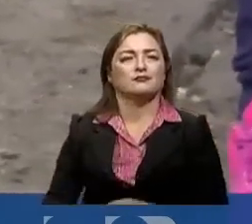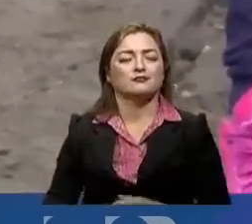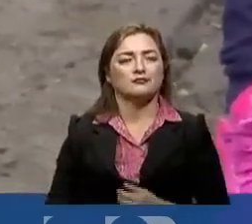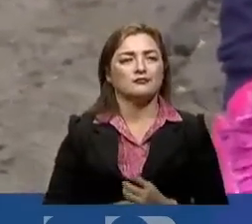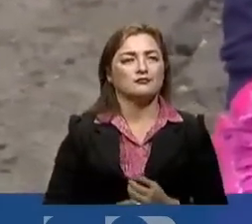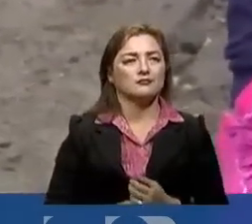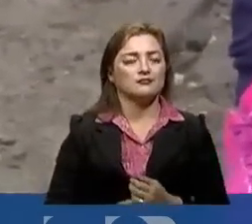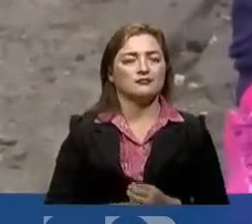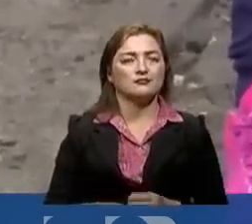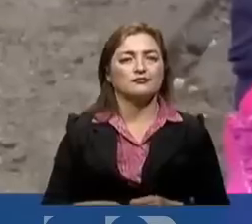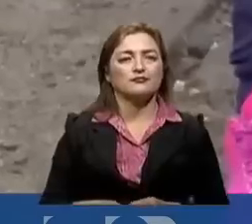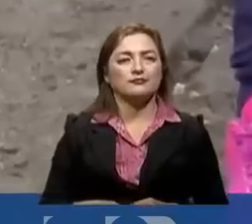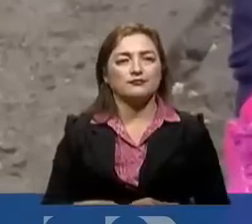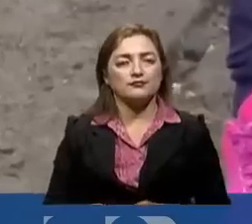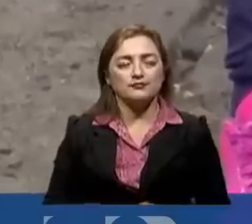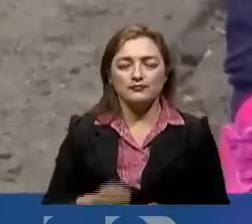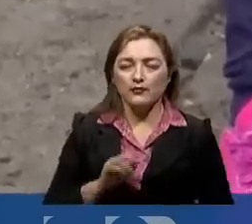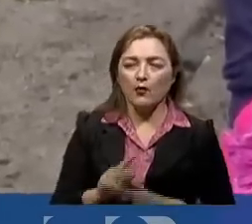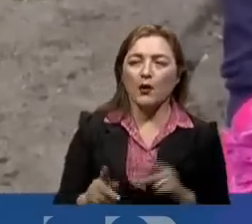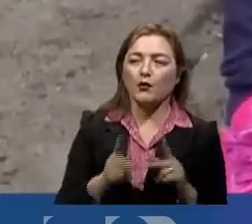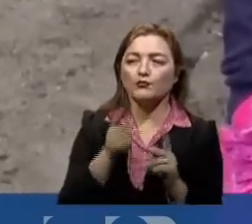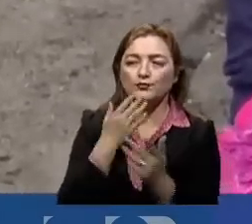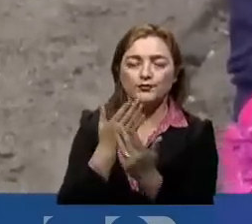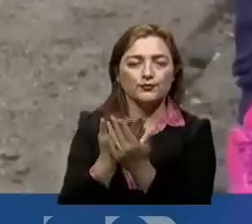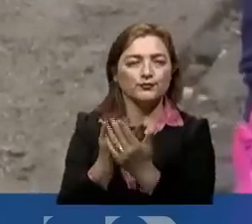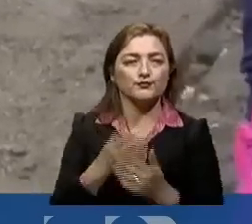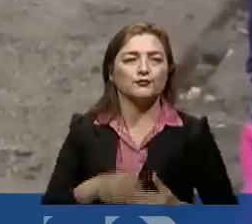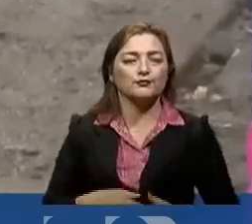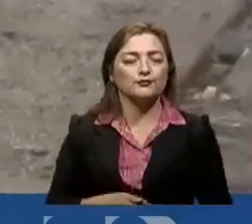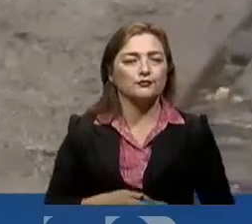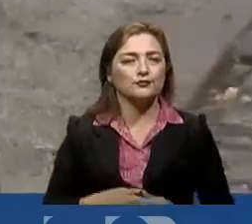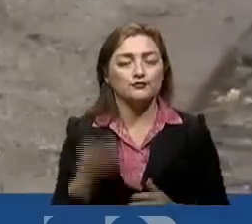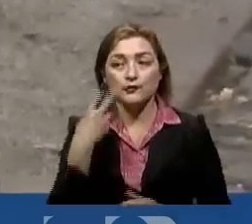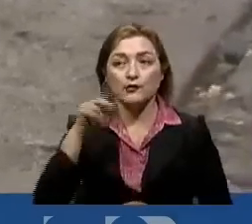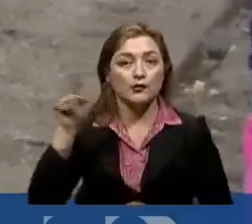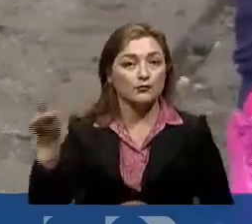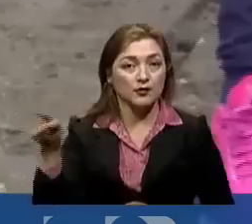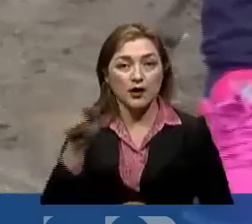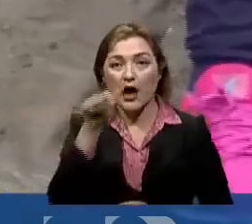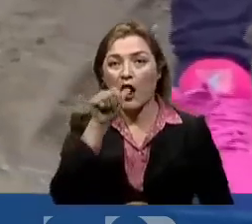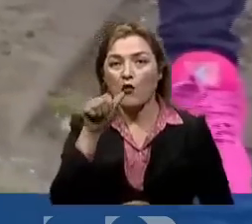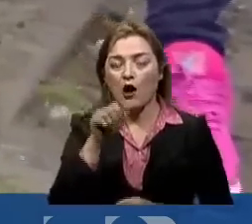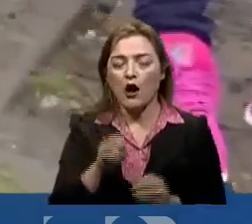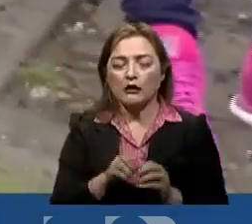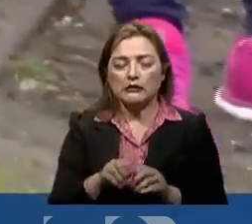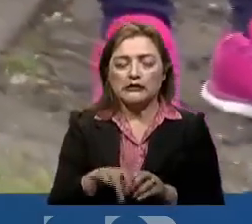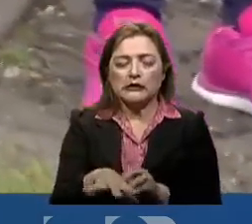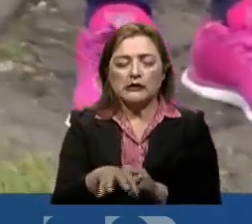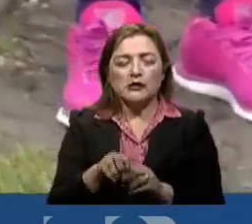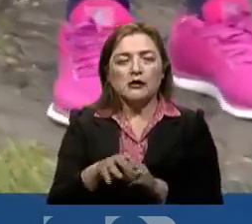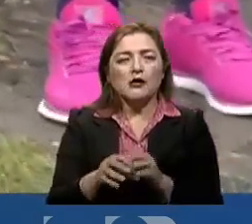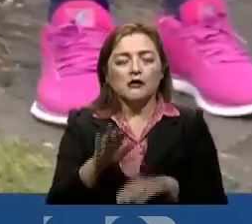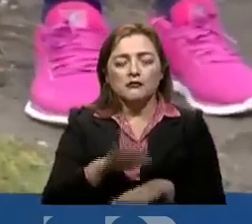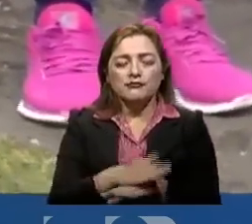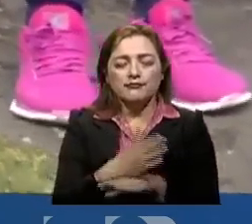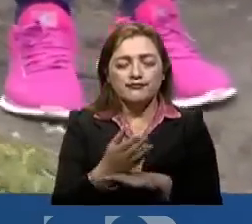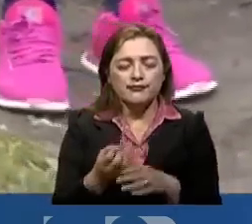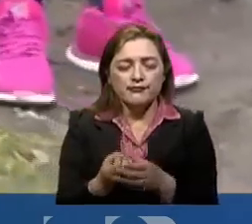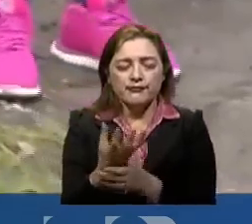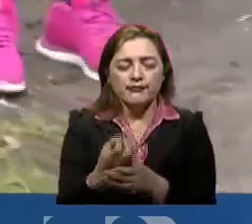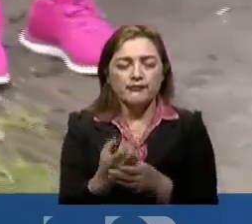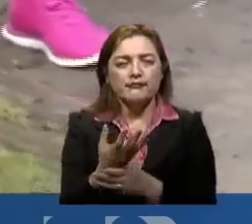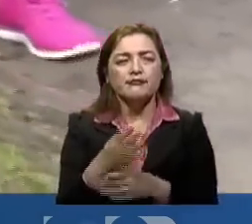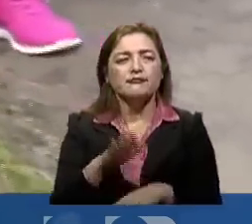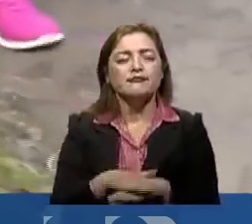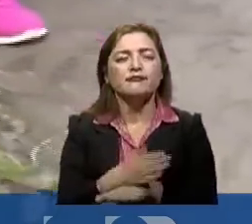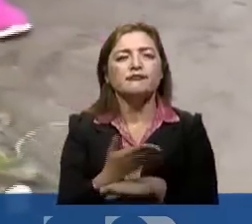ustedes fueron testigos de eso. Perfecto, muchísimas gracias. En imágenes pudimos observar esta fuga, lo que es una de las causas del desabastecimiento de